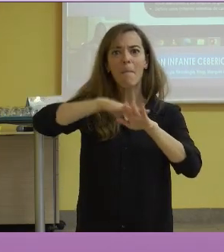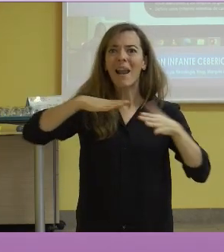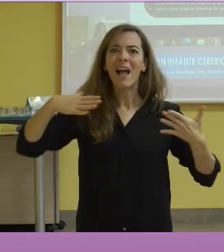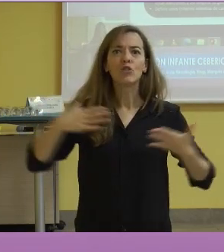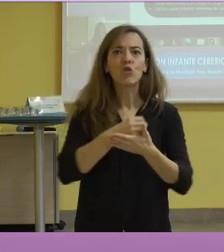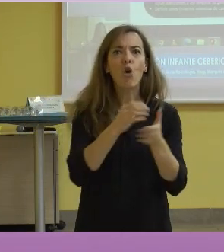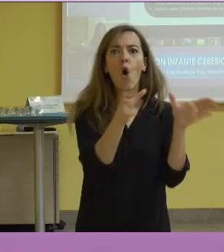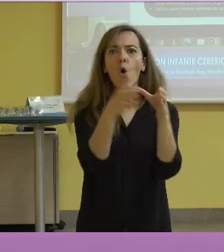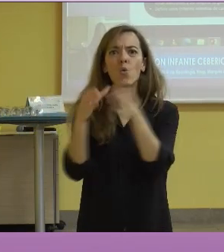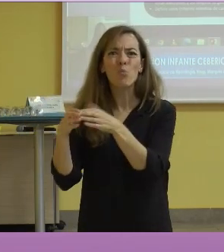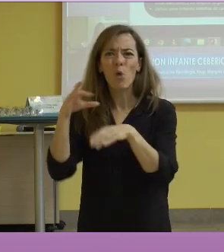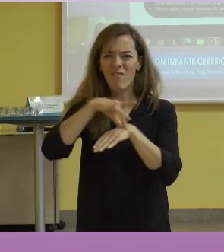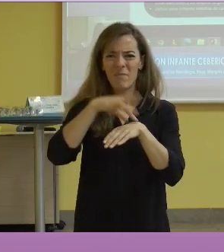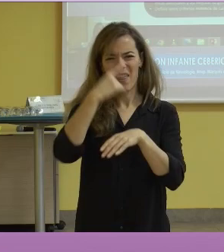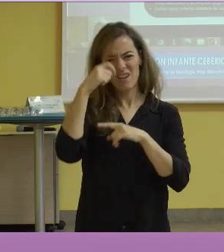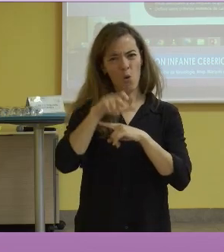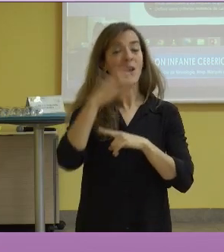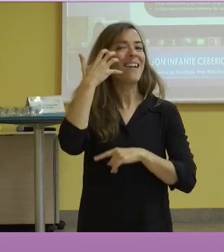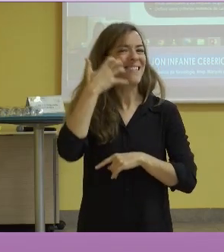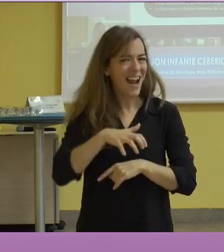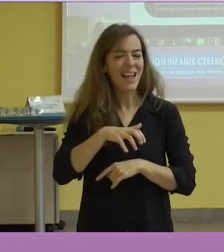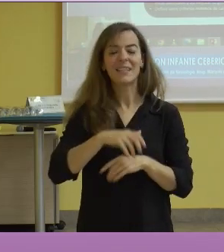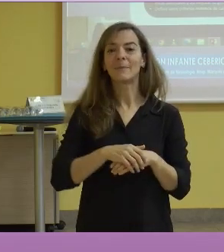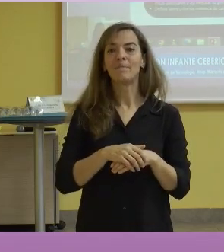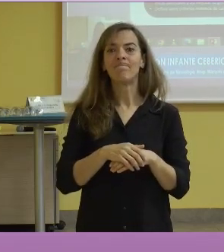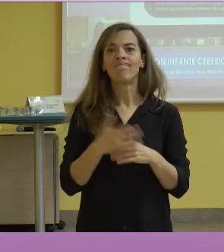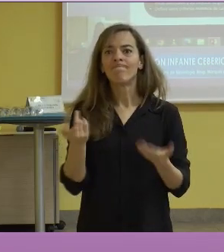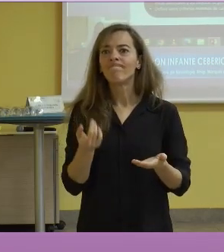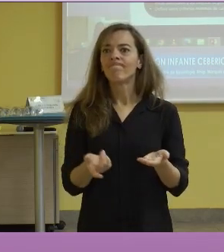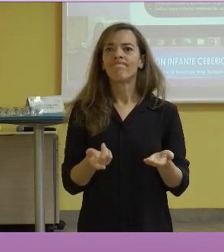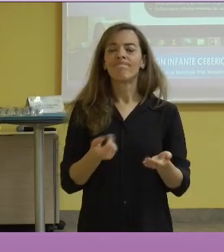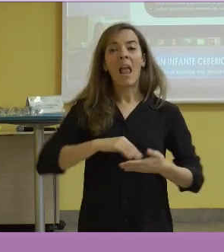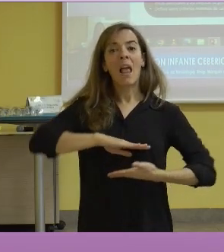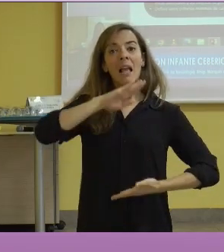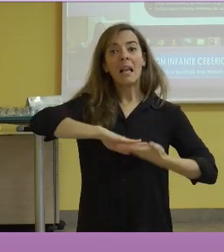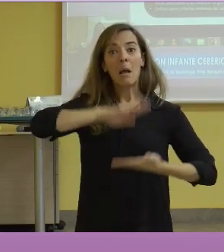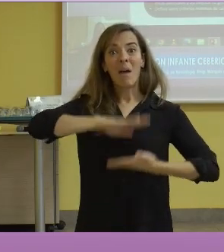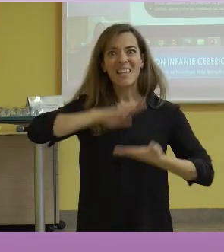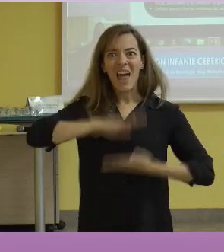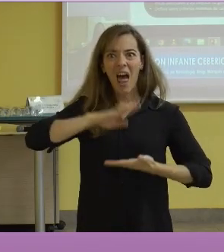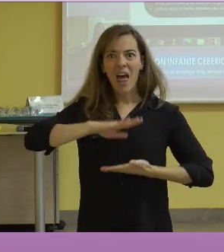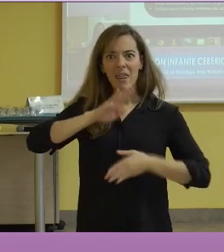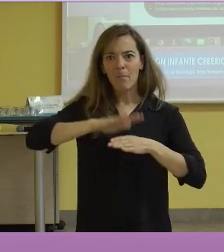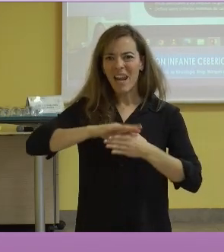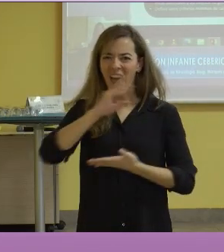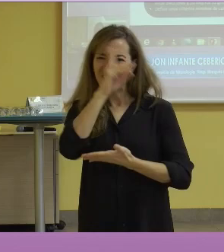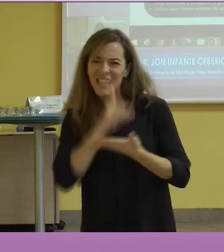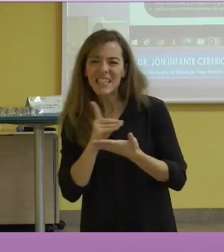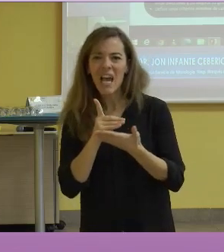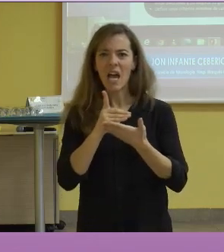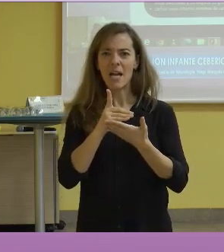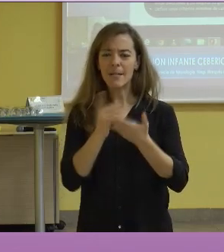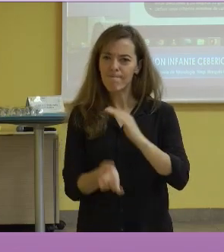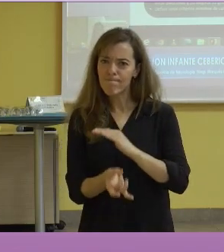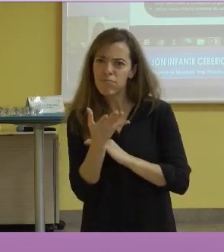enfermedades neurológicas raras. Bueno, crear, desarrollar, mejorar la capacidad de los componentes para diseñar, implementar y supervisar